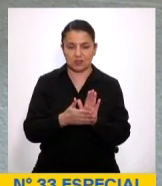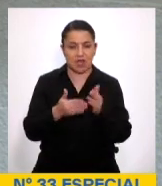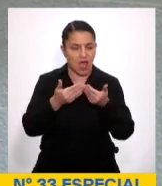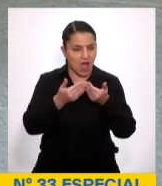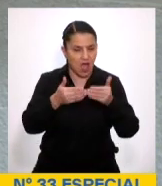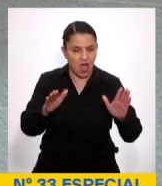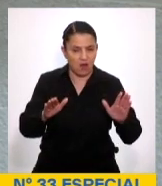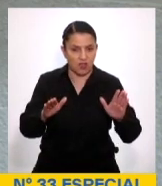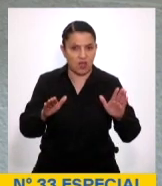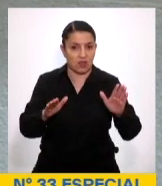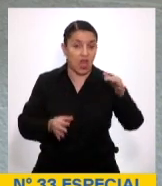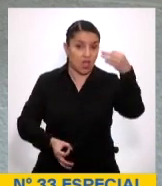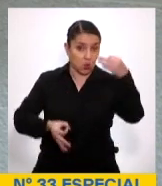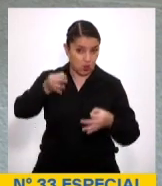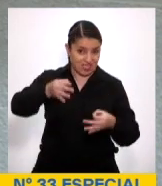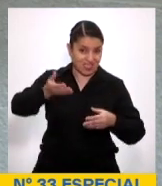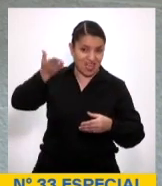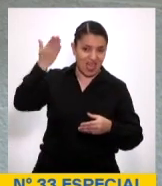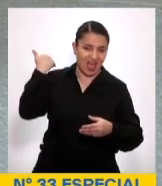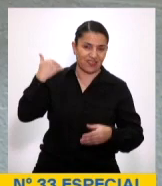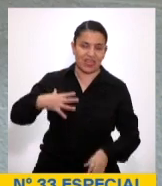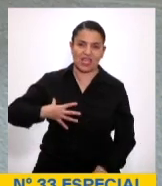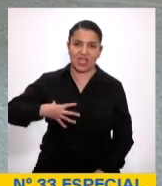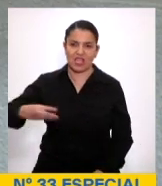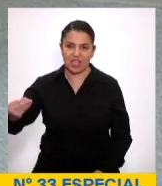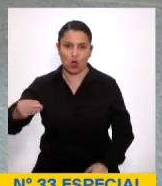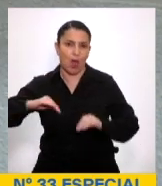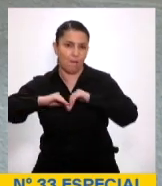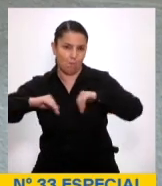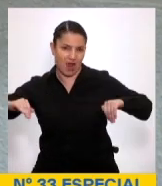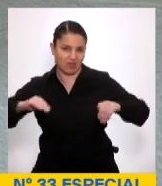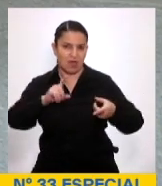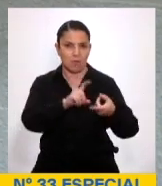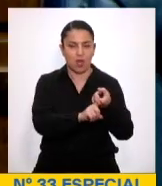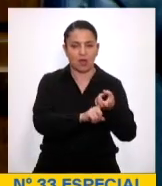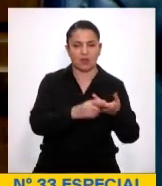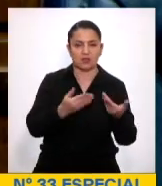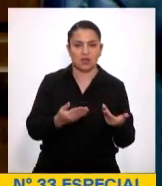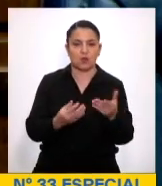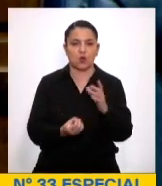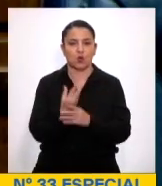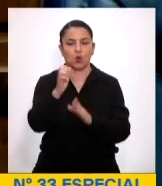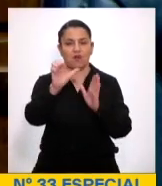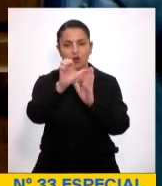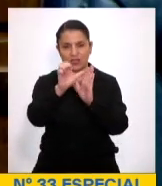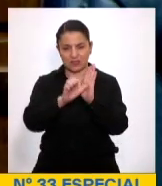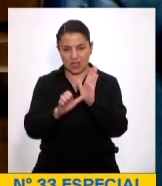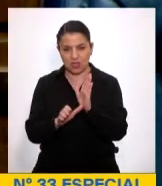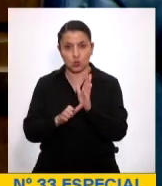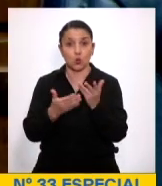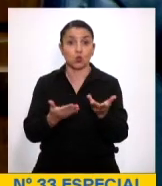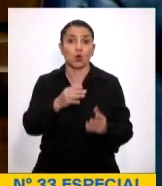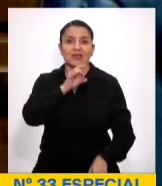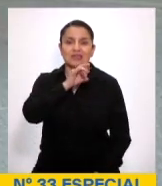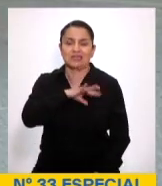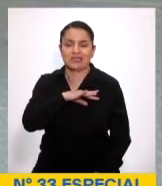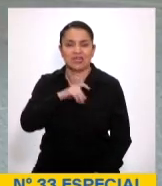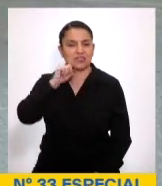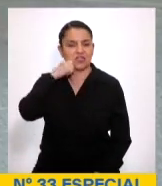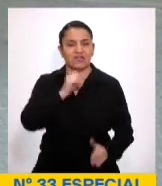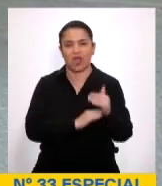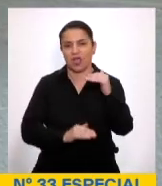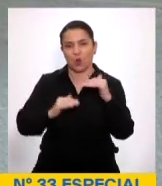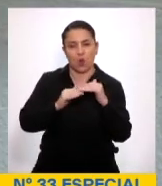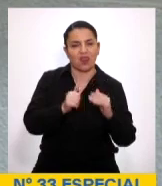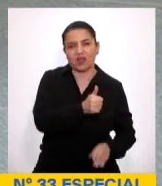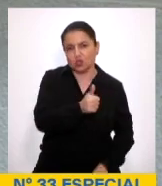injusticia existente respecto de los hijos nacidos fuera del matrimonio creando un nuevo estatuto afiliativo en Chile que consagró la igualdad de todos los